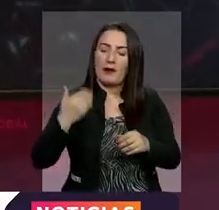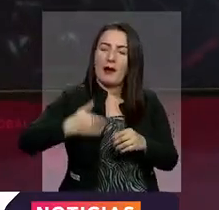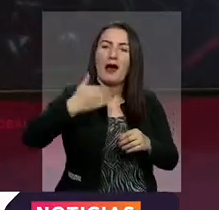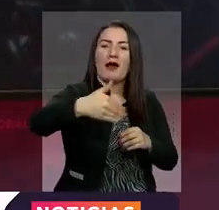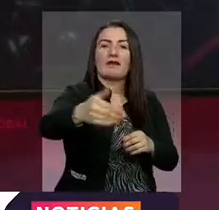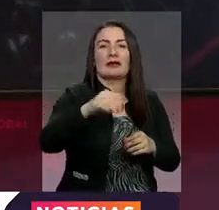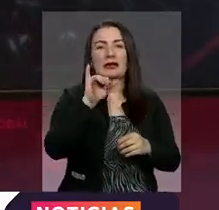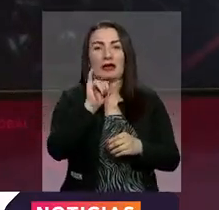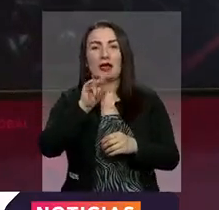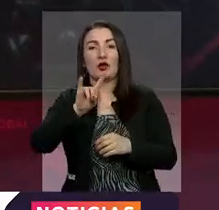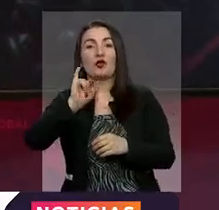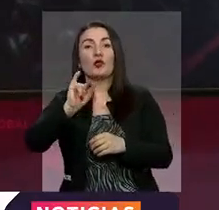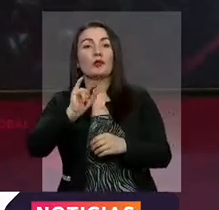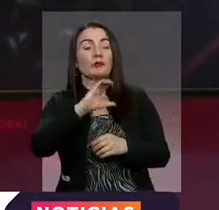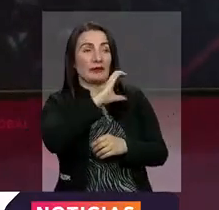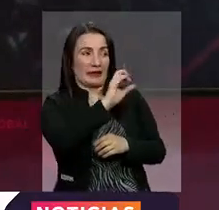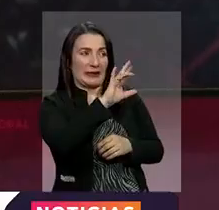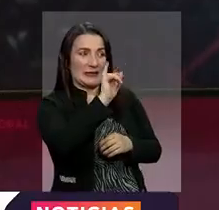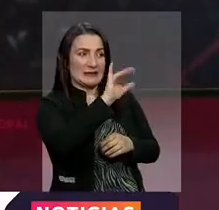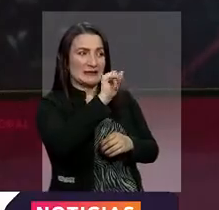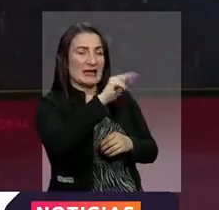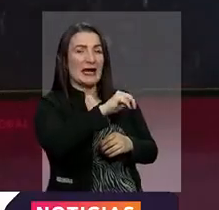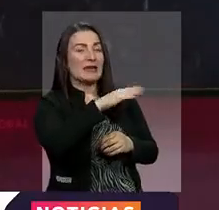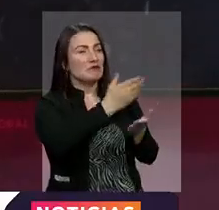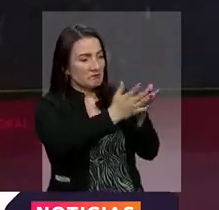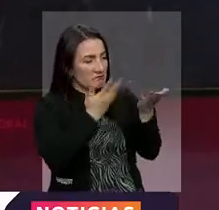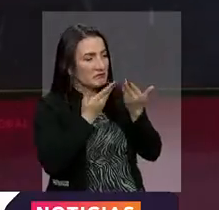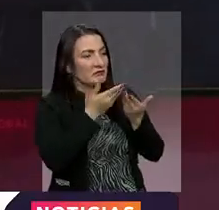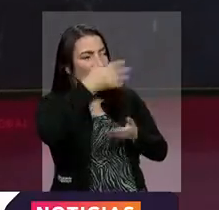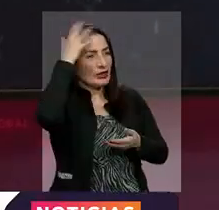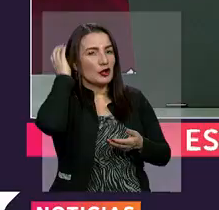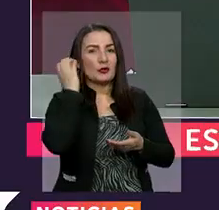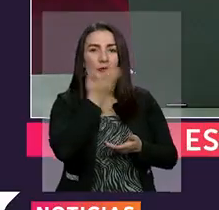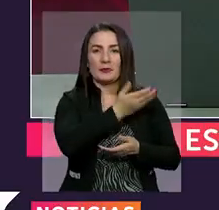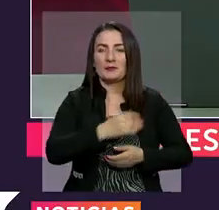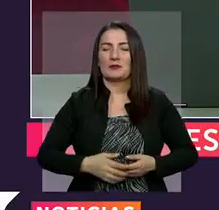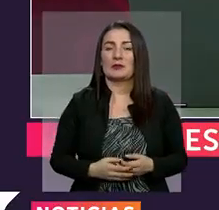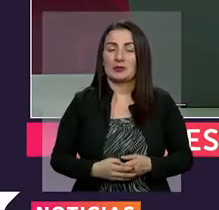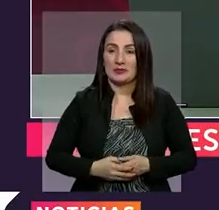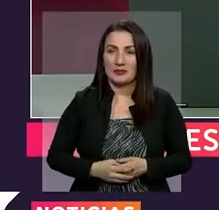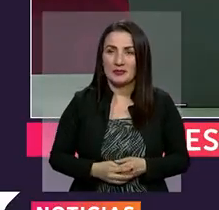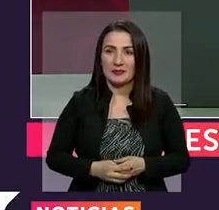del IDU. Cristian León habló con su director. Adelante, Cristian.